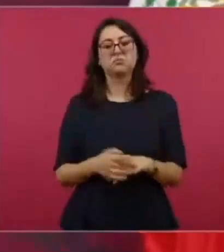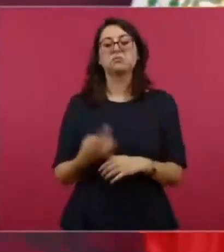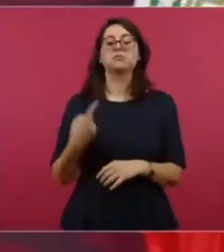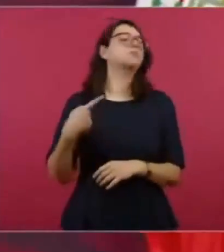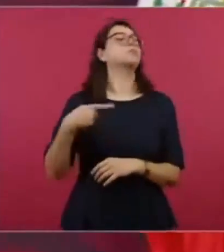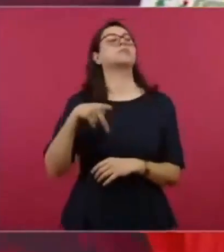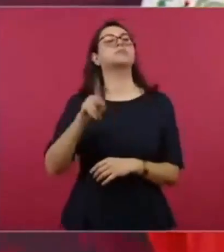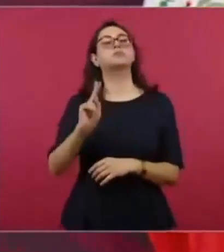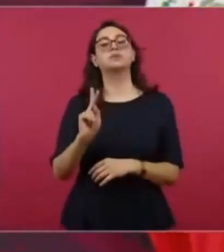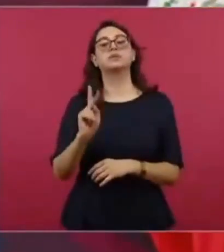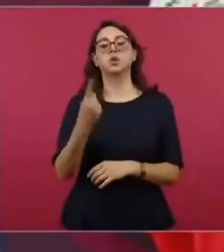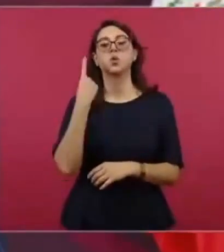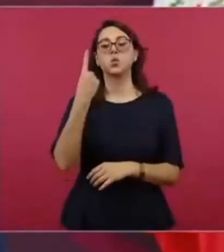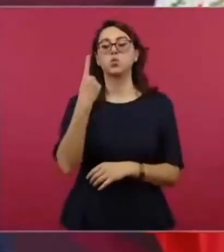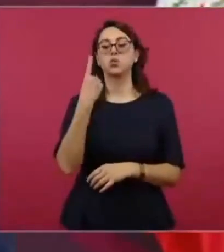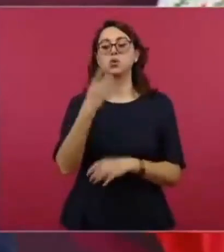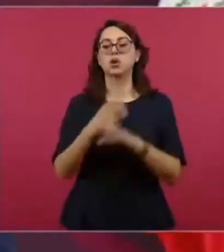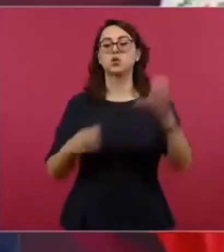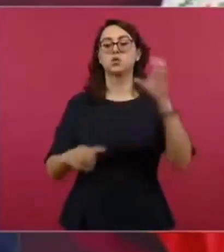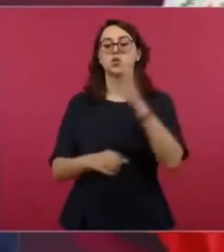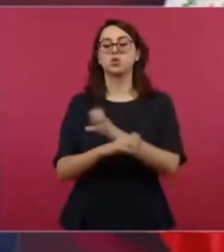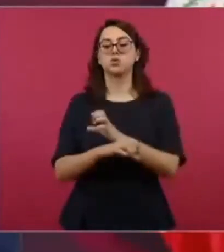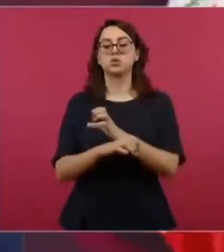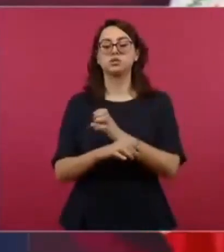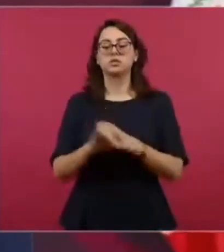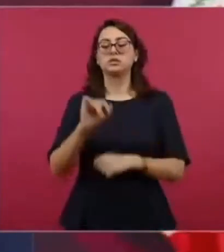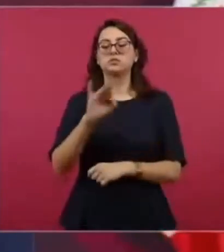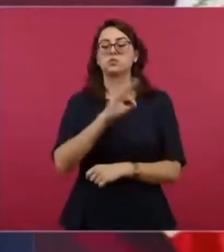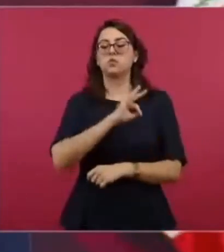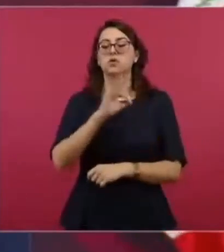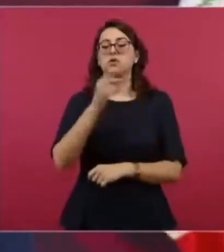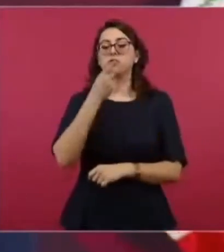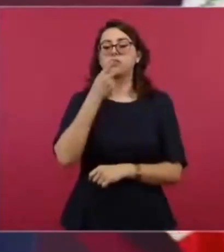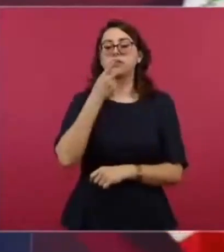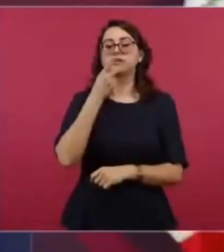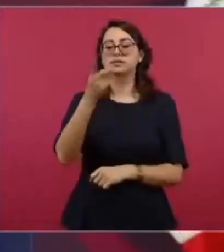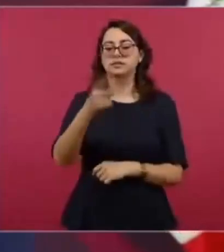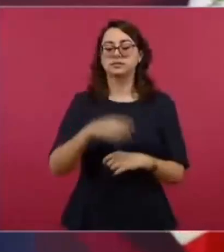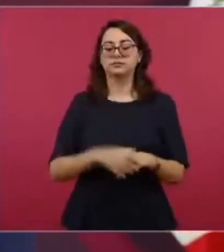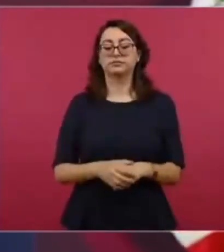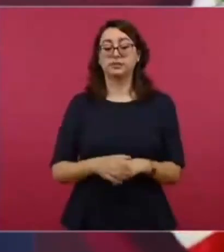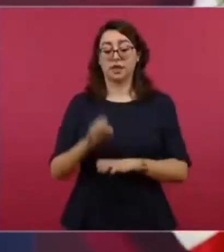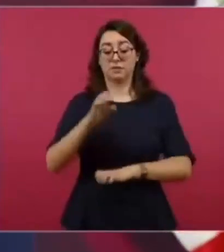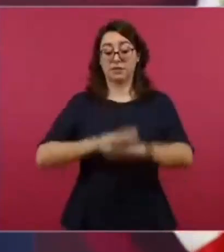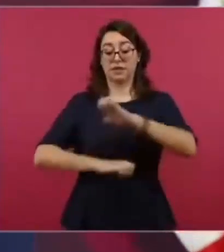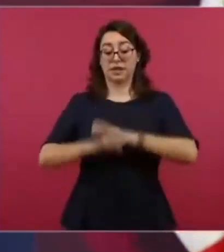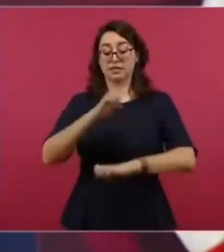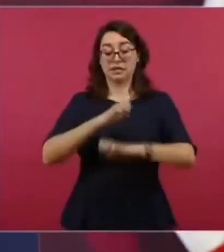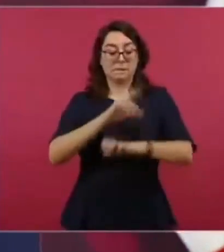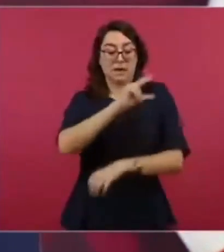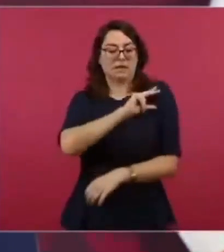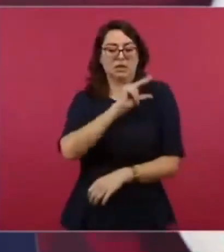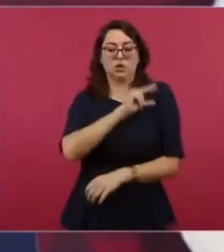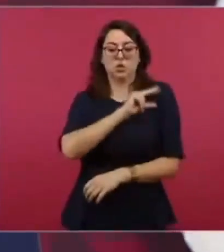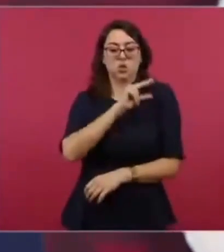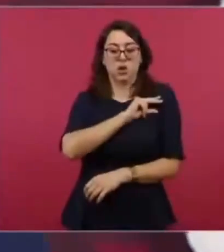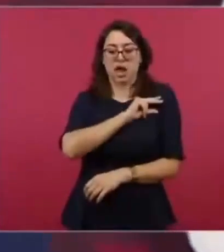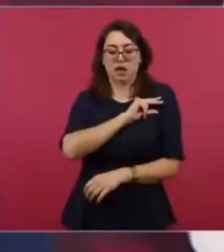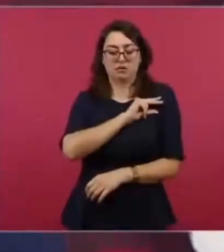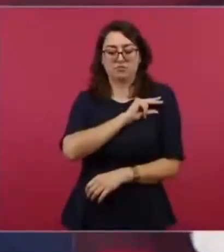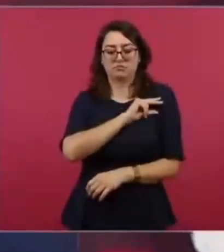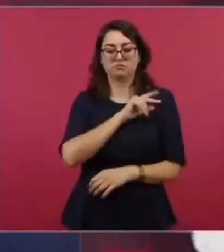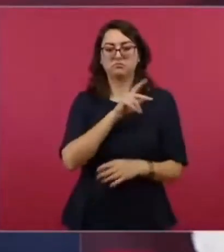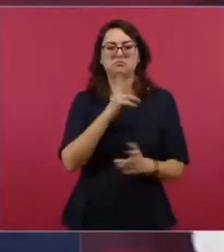Nada más voy a conocer de esa encuesta una